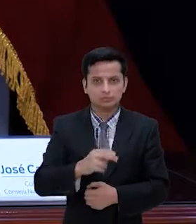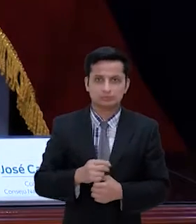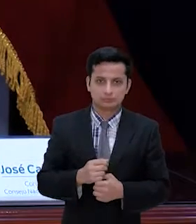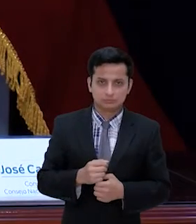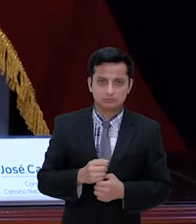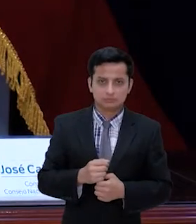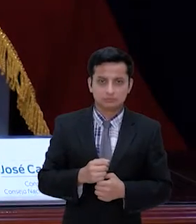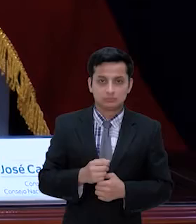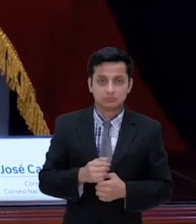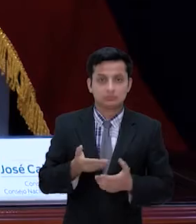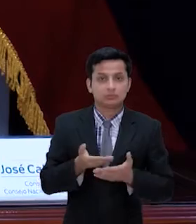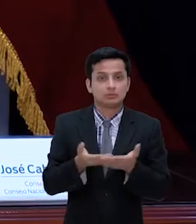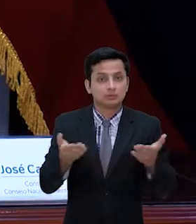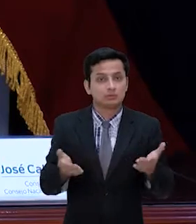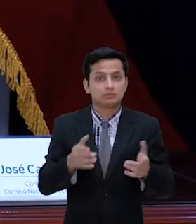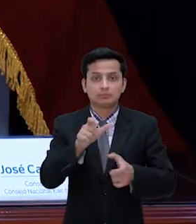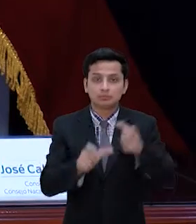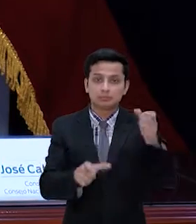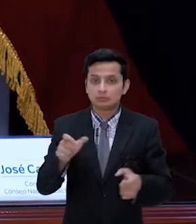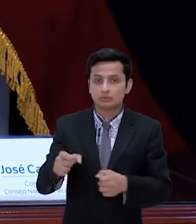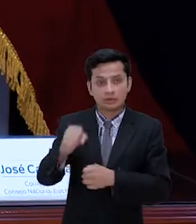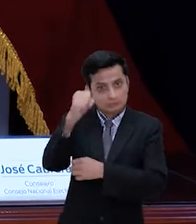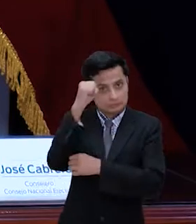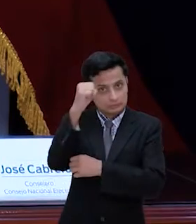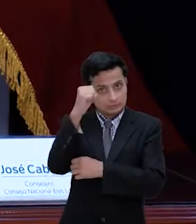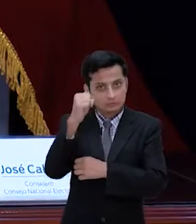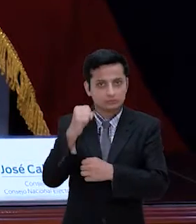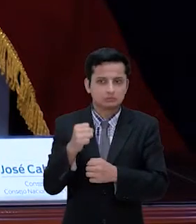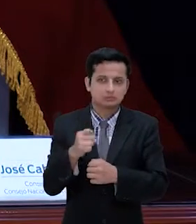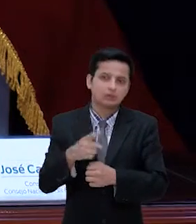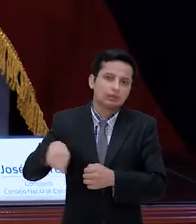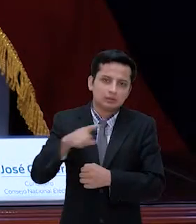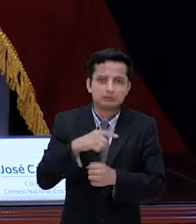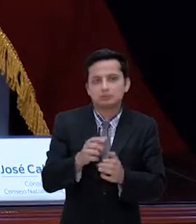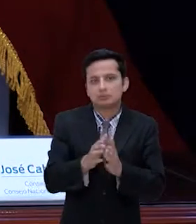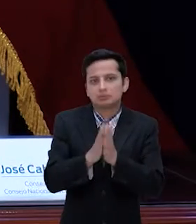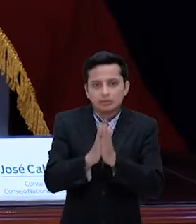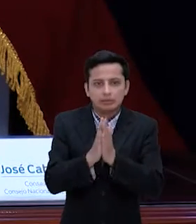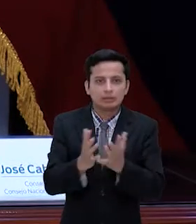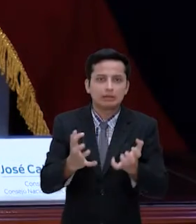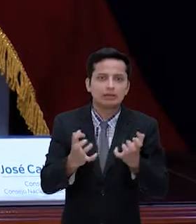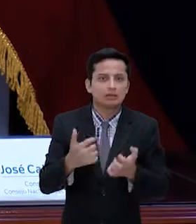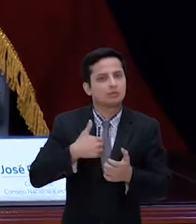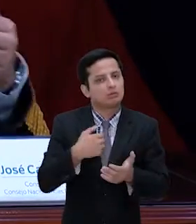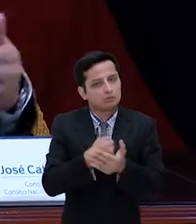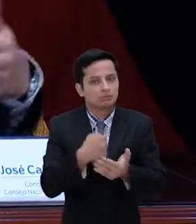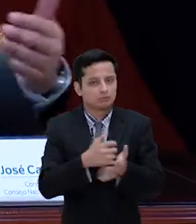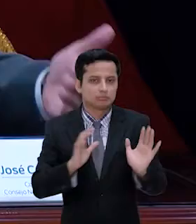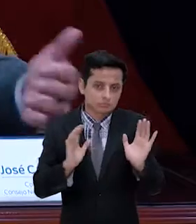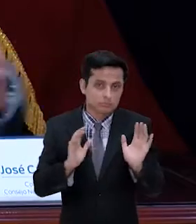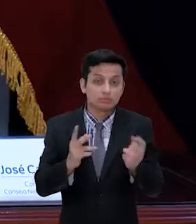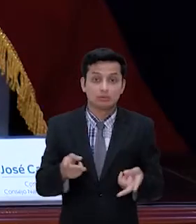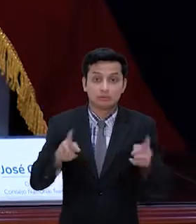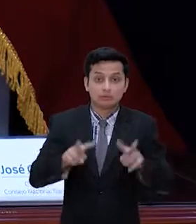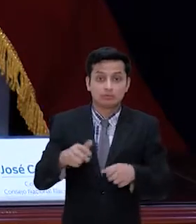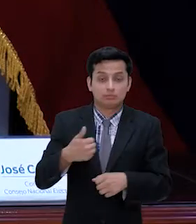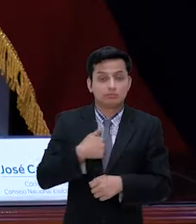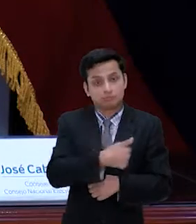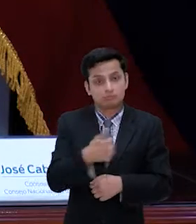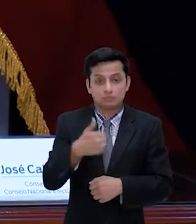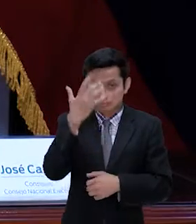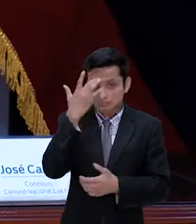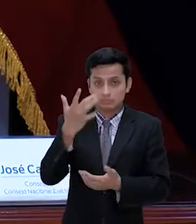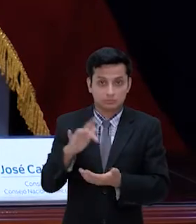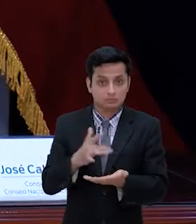respetar los derechos de los ciudadanos que han perdido y que ponen sus